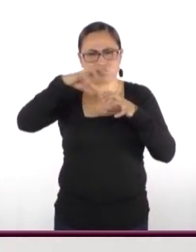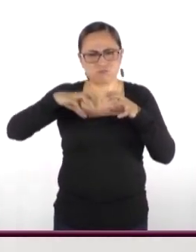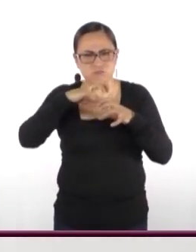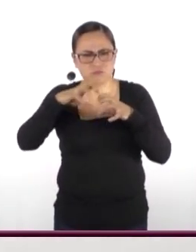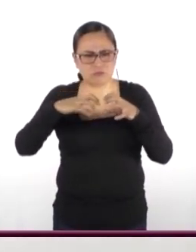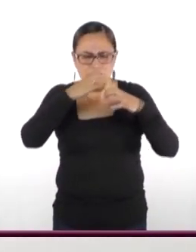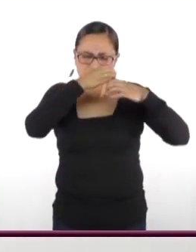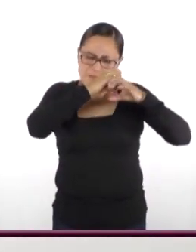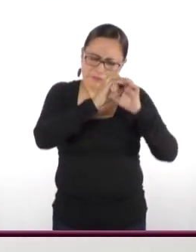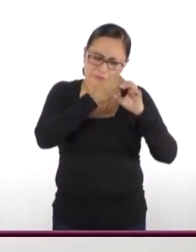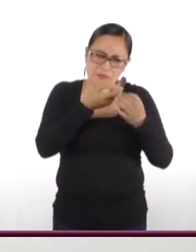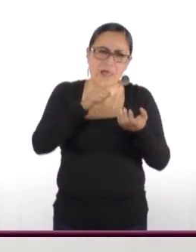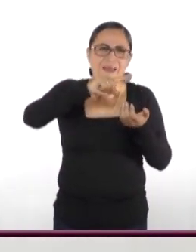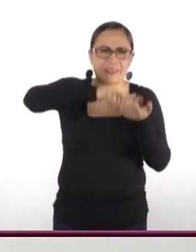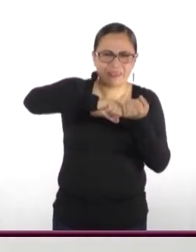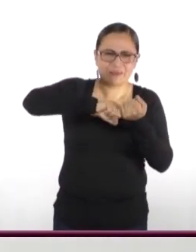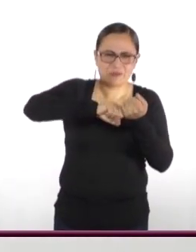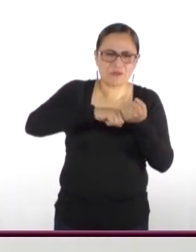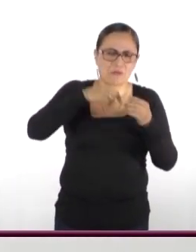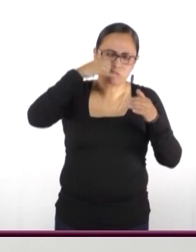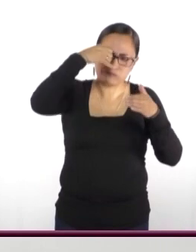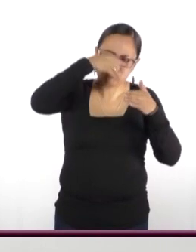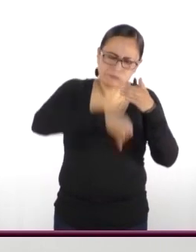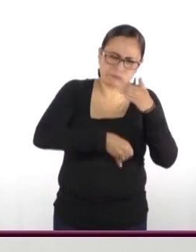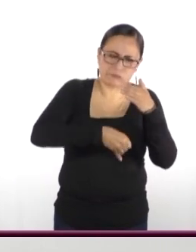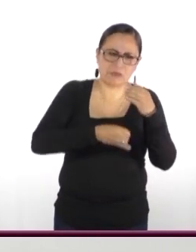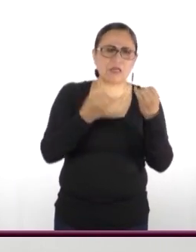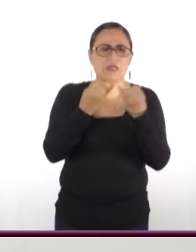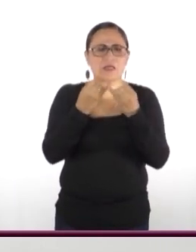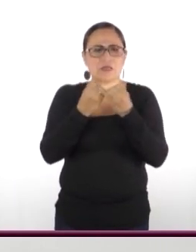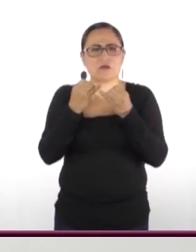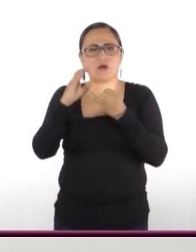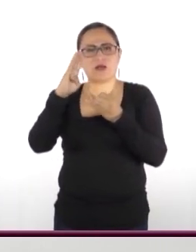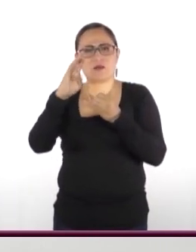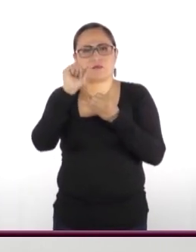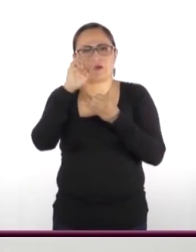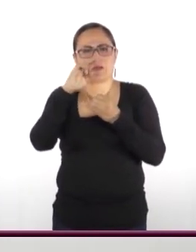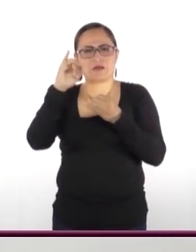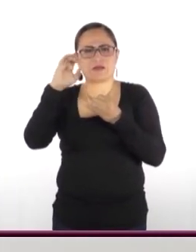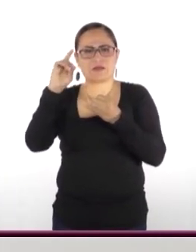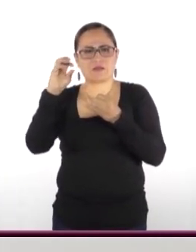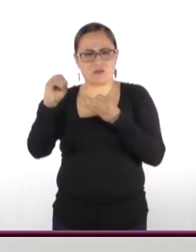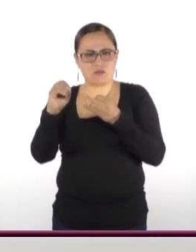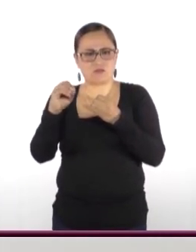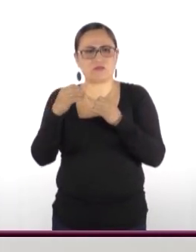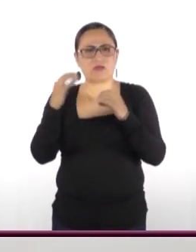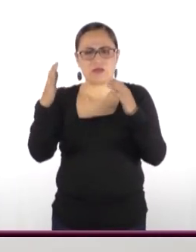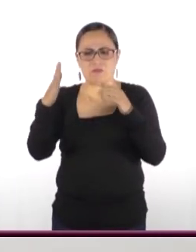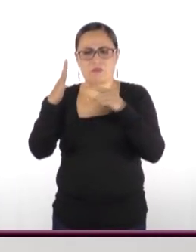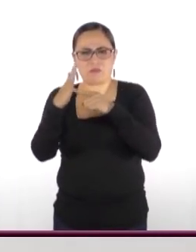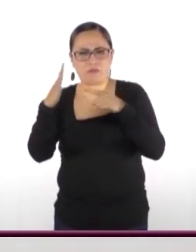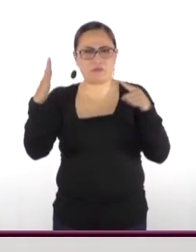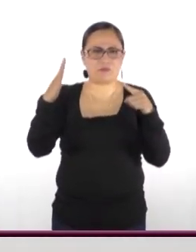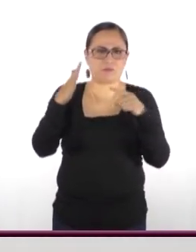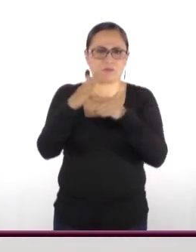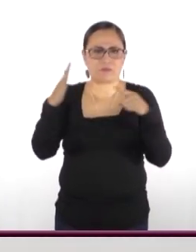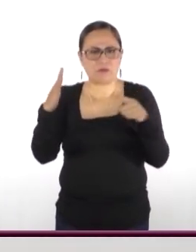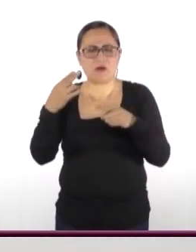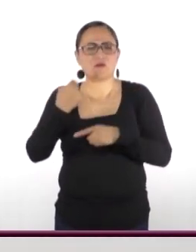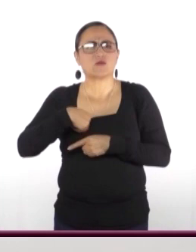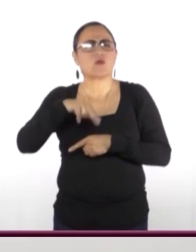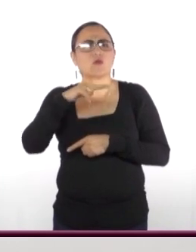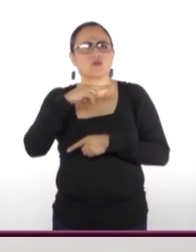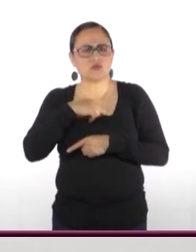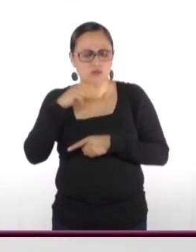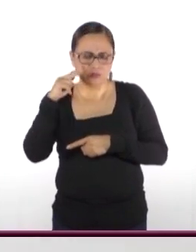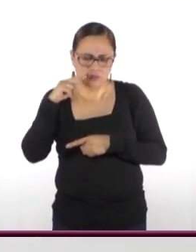que hace es pasar la muestra, esto nos permite ver el interior de esta muestra, y en el caso de un microscopio de barrido, simplemente este electrón